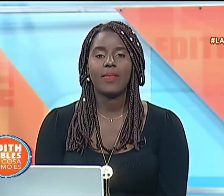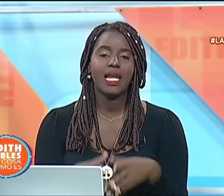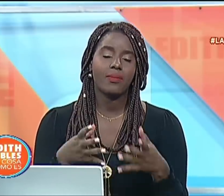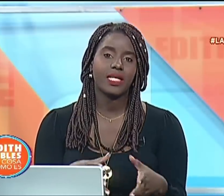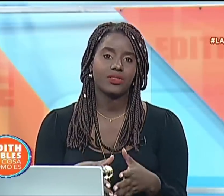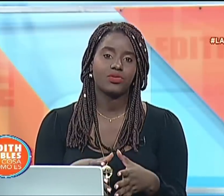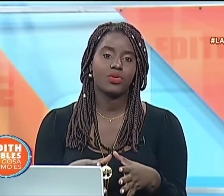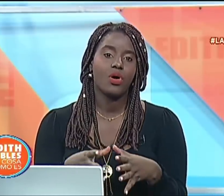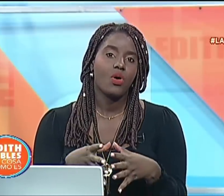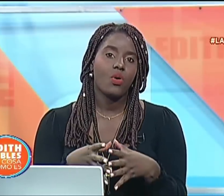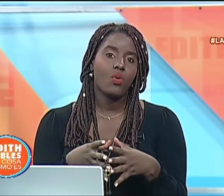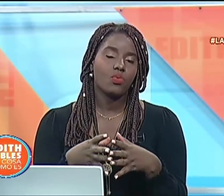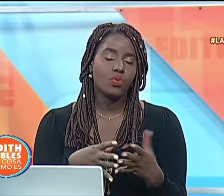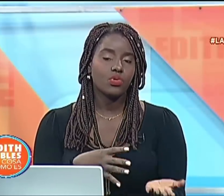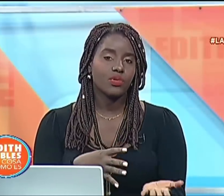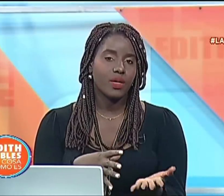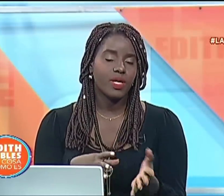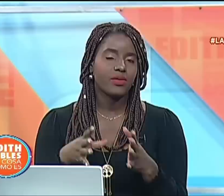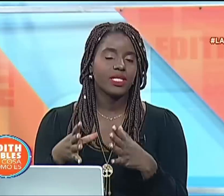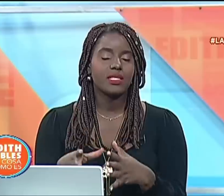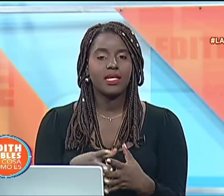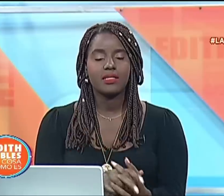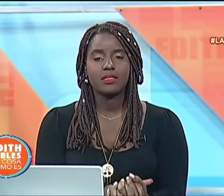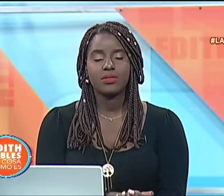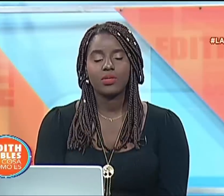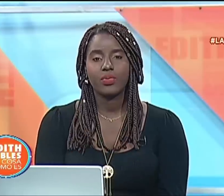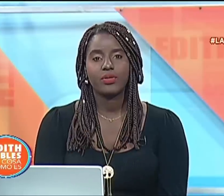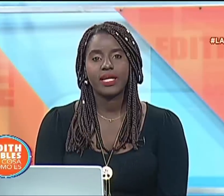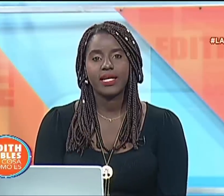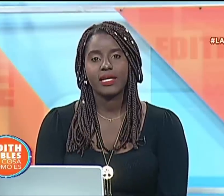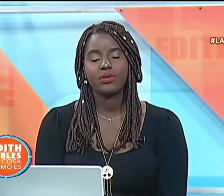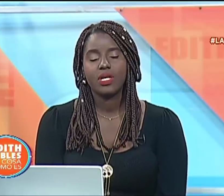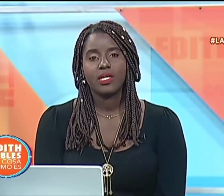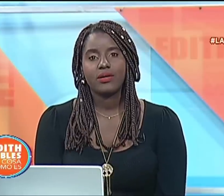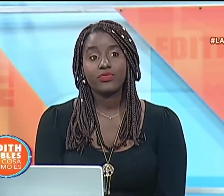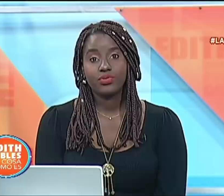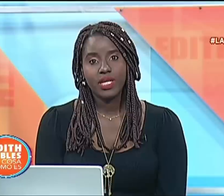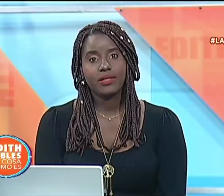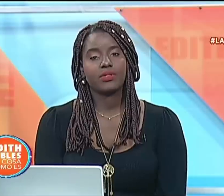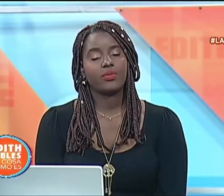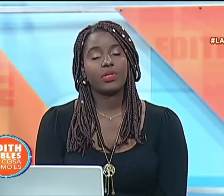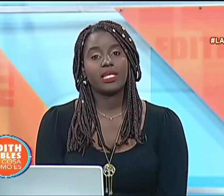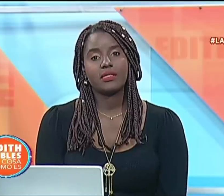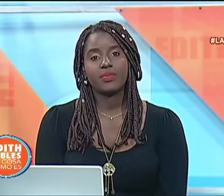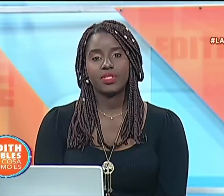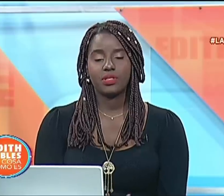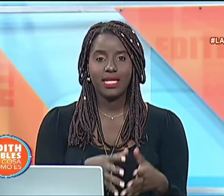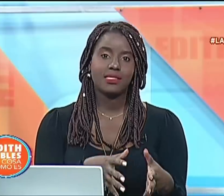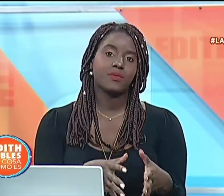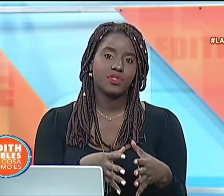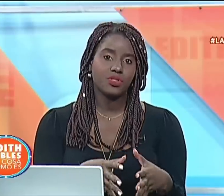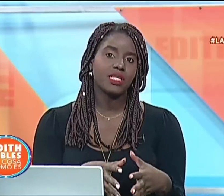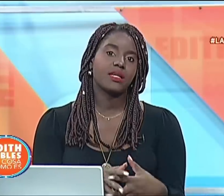la mala aplicación o un uso indebido de esta ley de extinción de dominio, recalcando que los funcionarios que violen